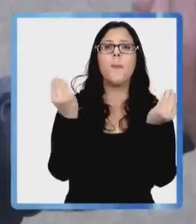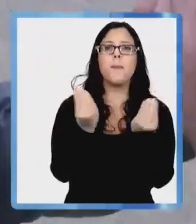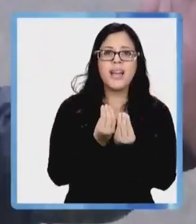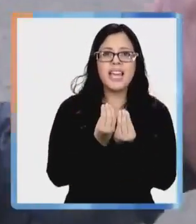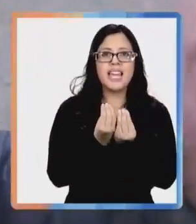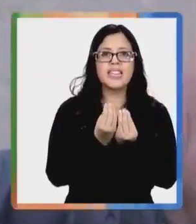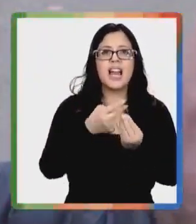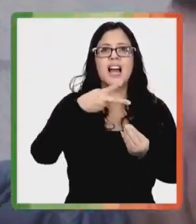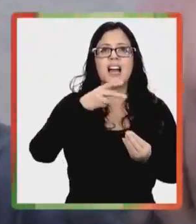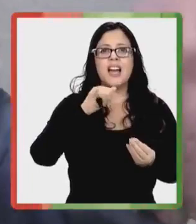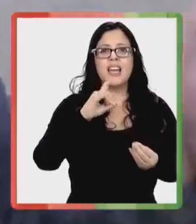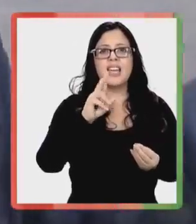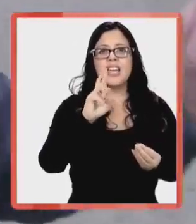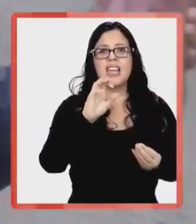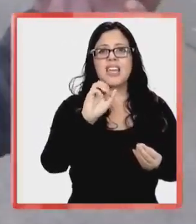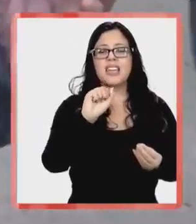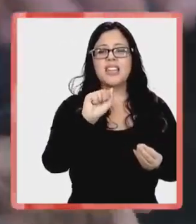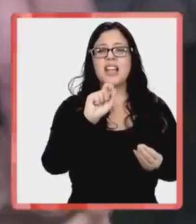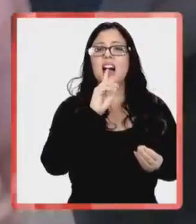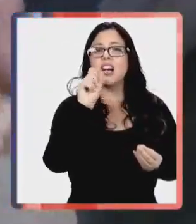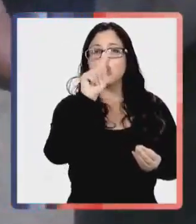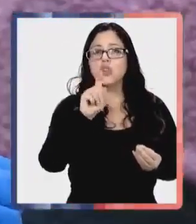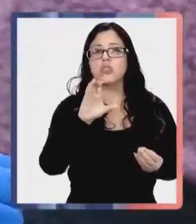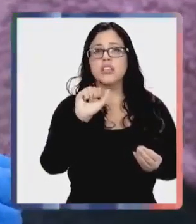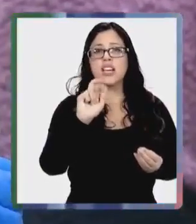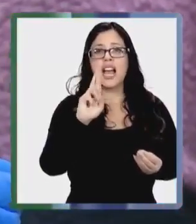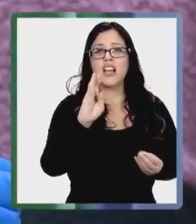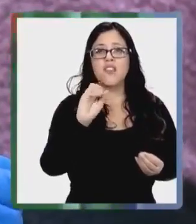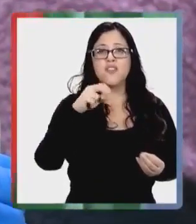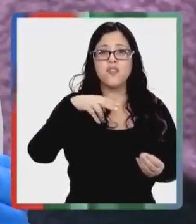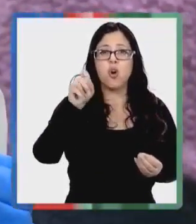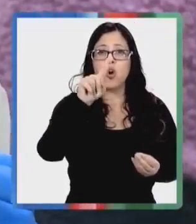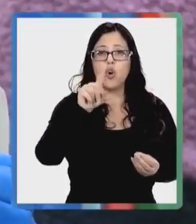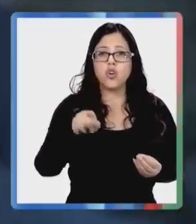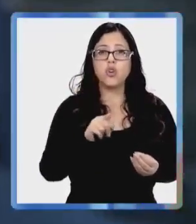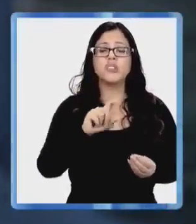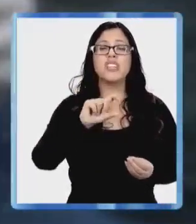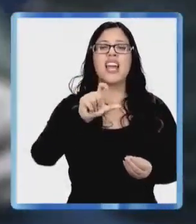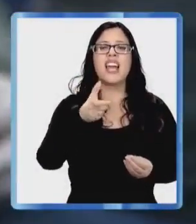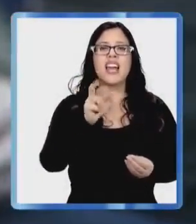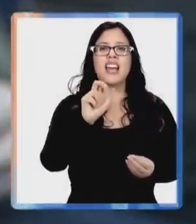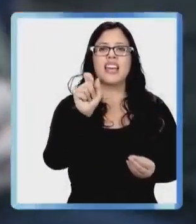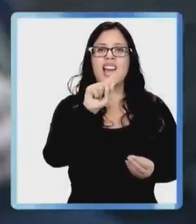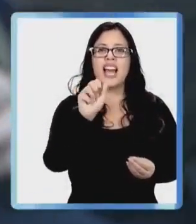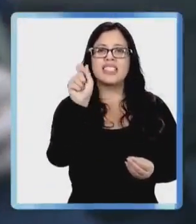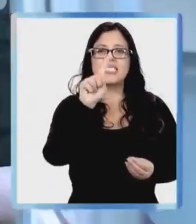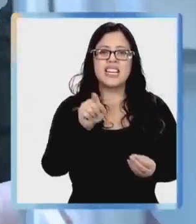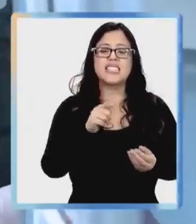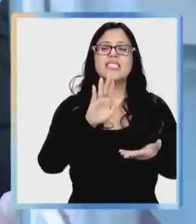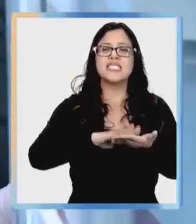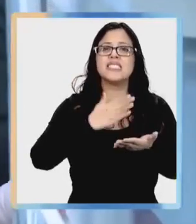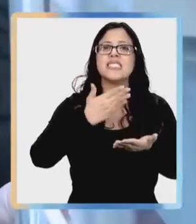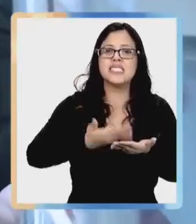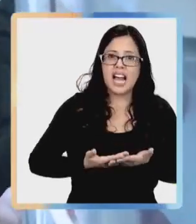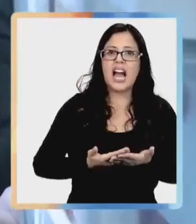completa, con hidrato de carbono, grasas, no sé, poliinsaturadas, que son las grasas sanas,